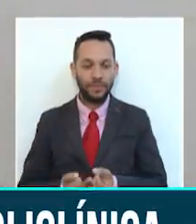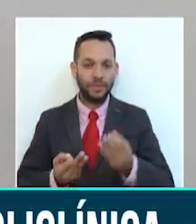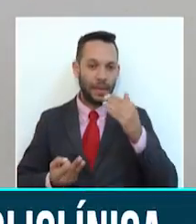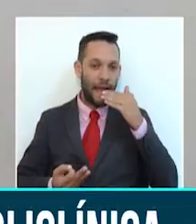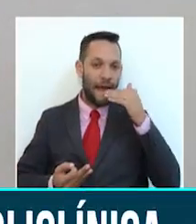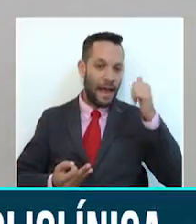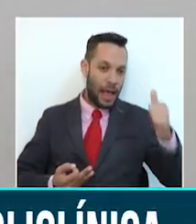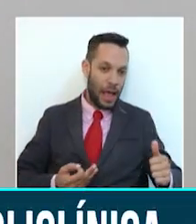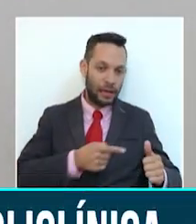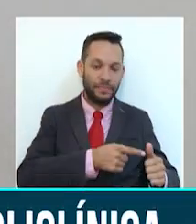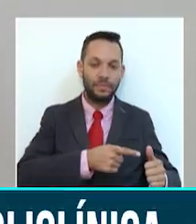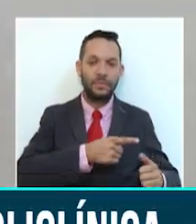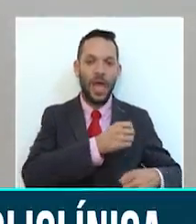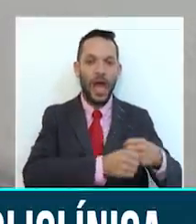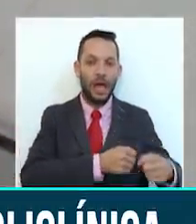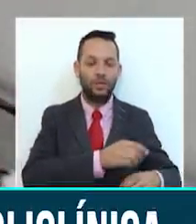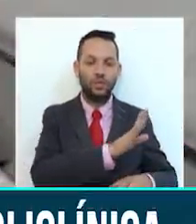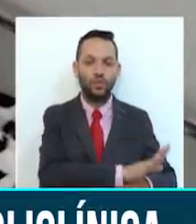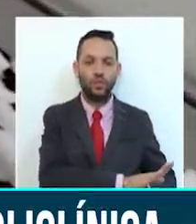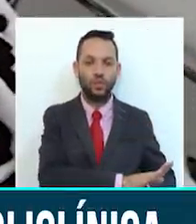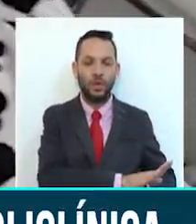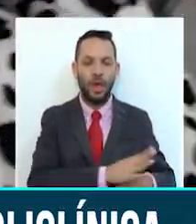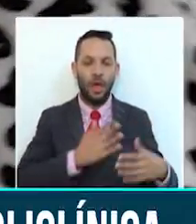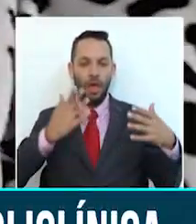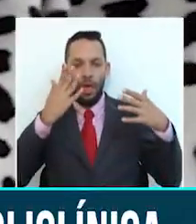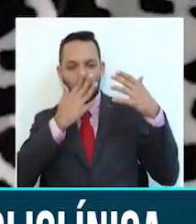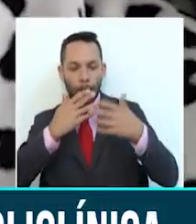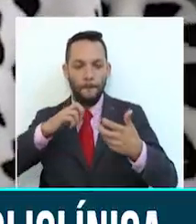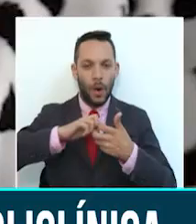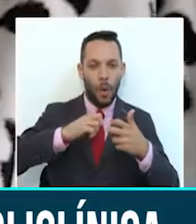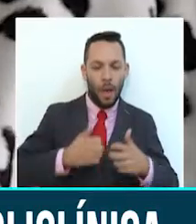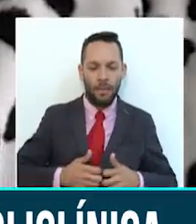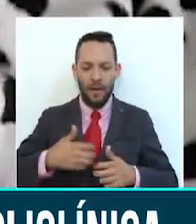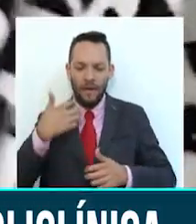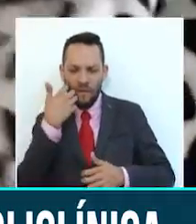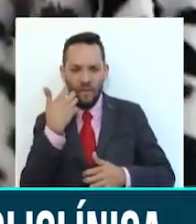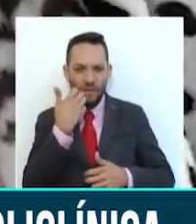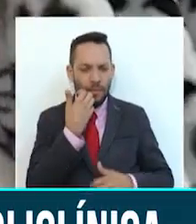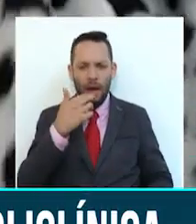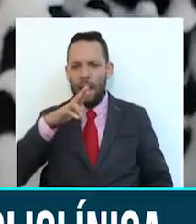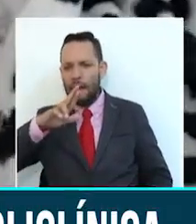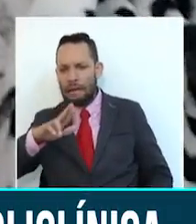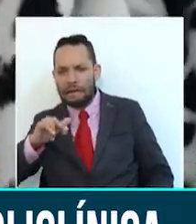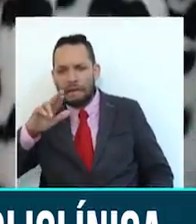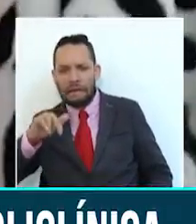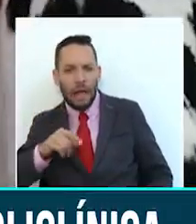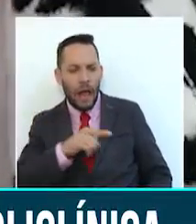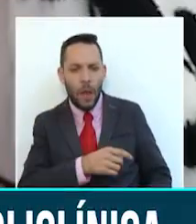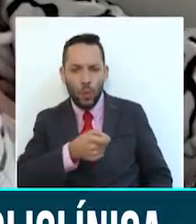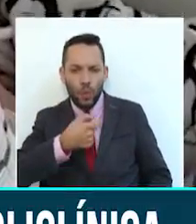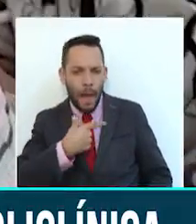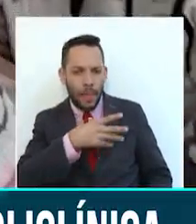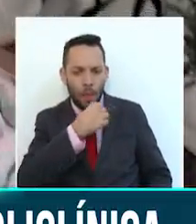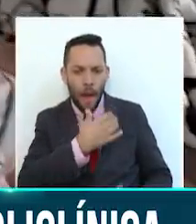quien padece de una enfermedad huérfana llamada porfiria aguda intermitente, una enfermedad poco frecuente que se caracteriza por dolor